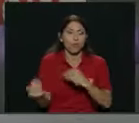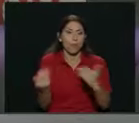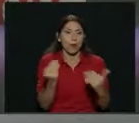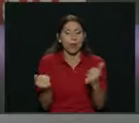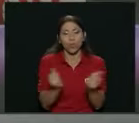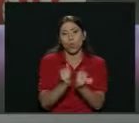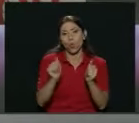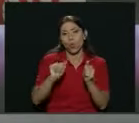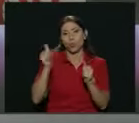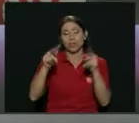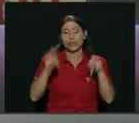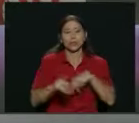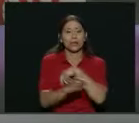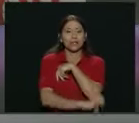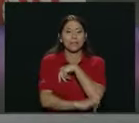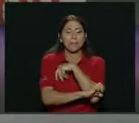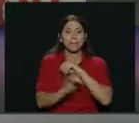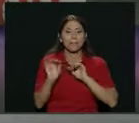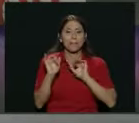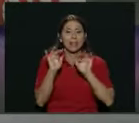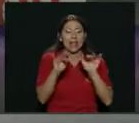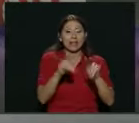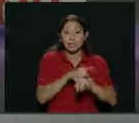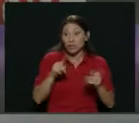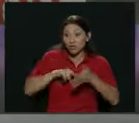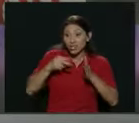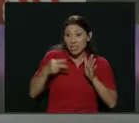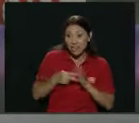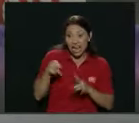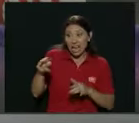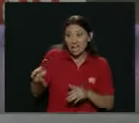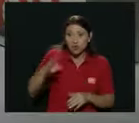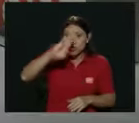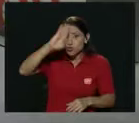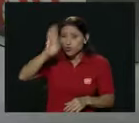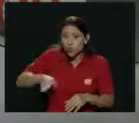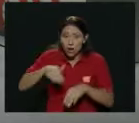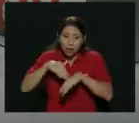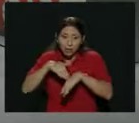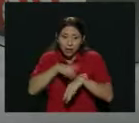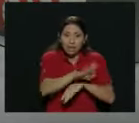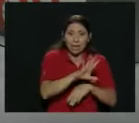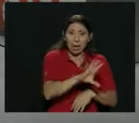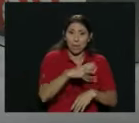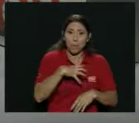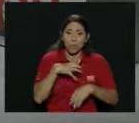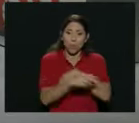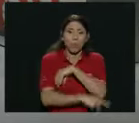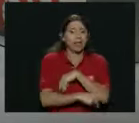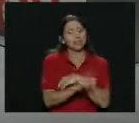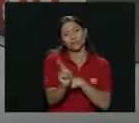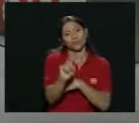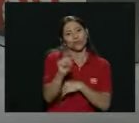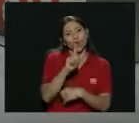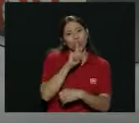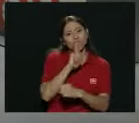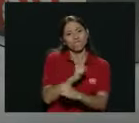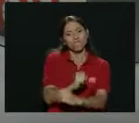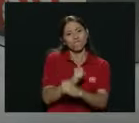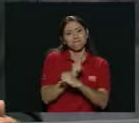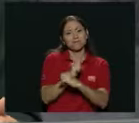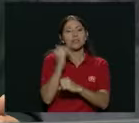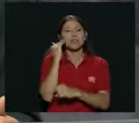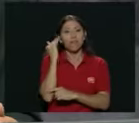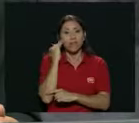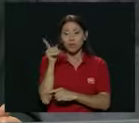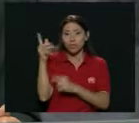migrantes de la región. Sin embargo, eso no es garantía de que no sean deportados, ¿verdad? En cualquier momento. Sabemos que hay muchas personas en